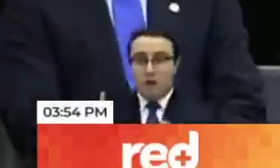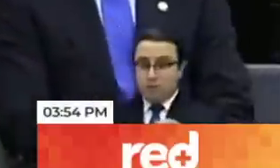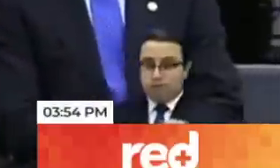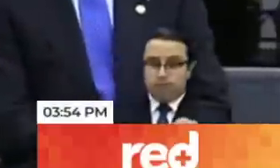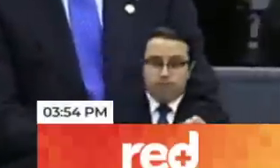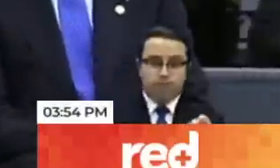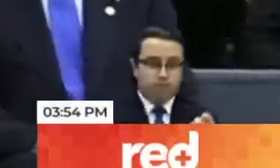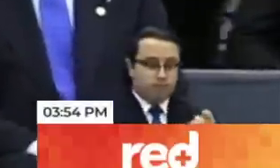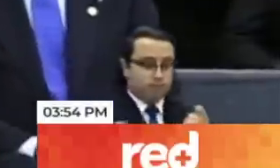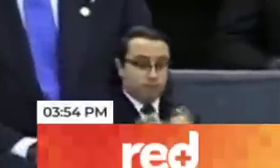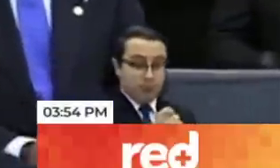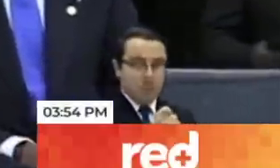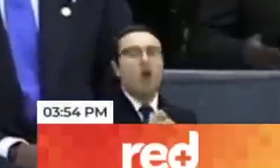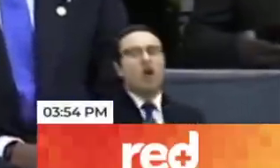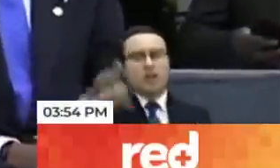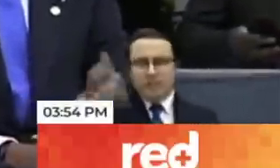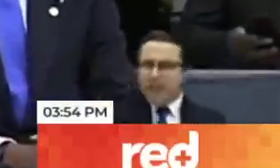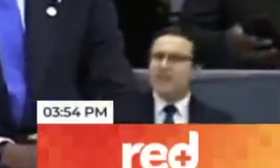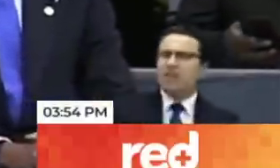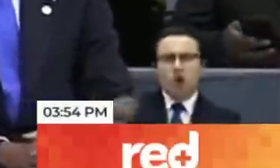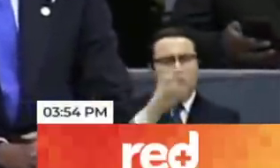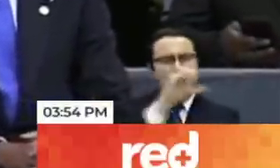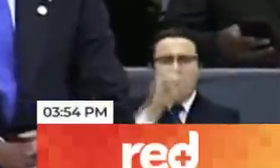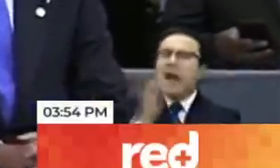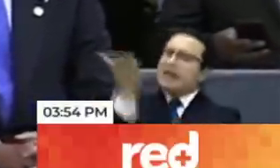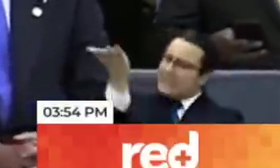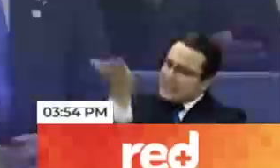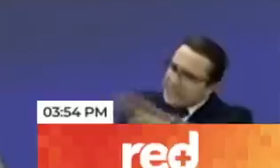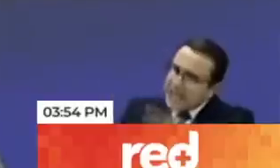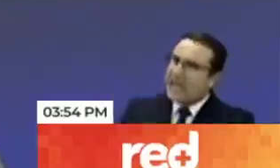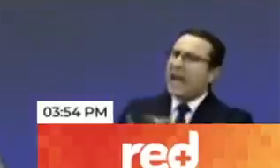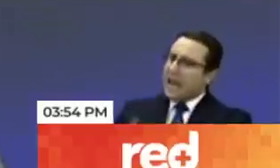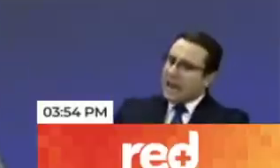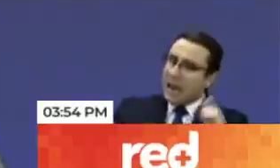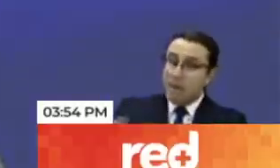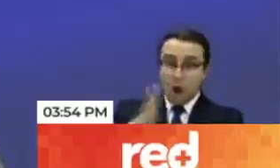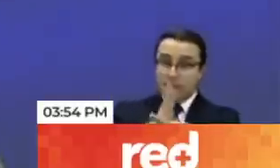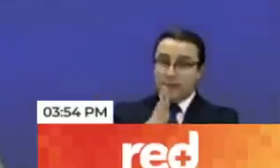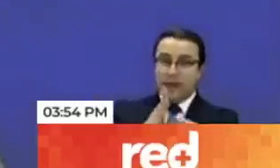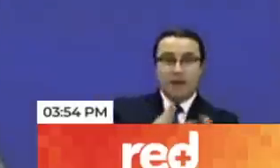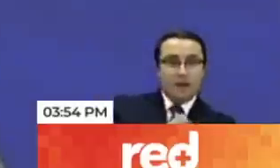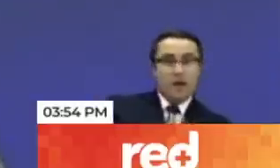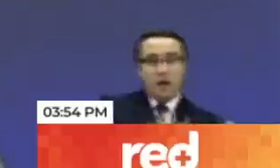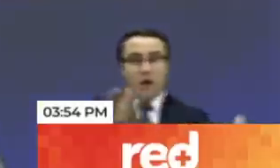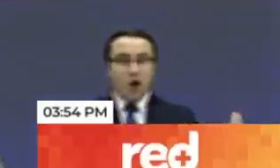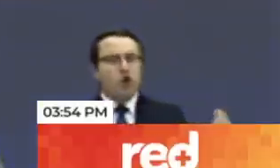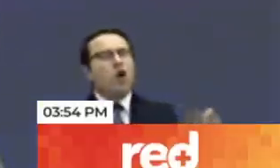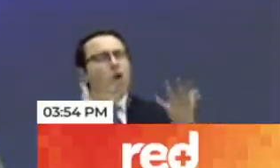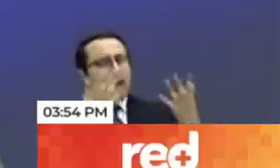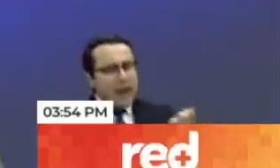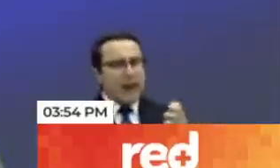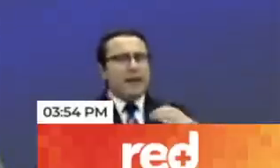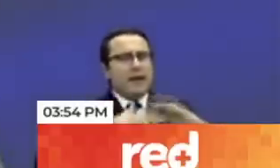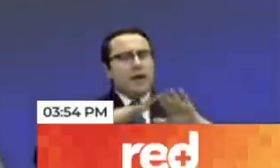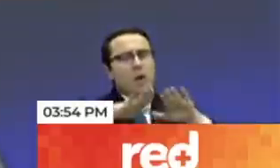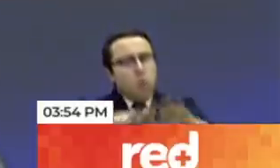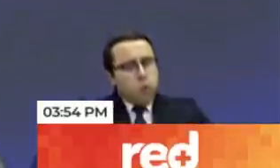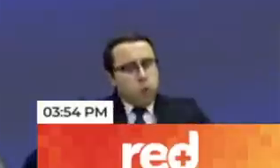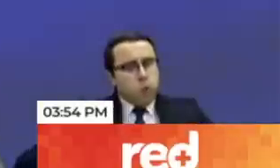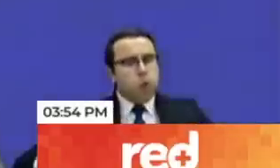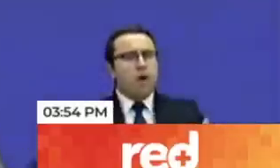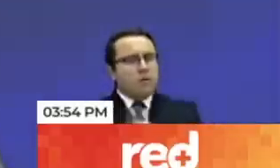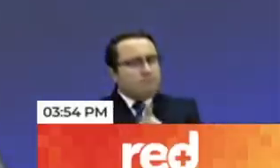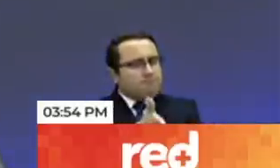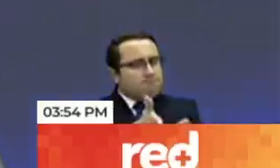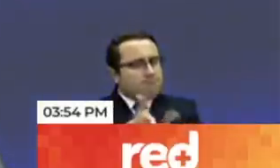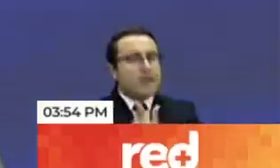medio país exige el cambio y lo merece. Y otro medio país quiere estabilidad, garantías y equilibrio.